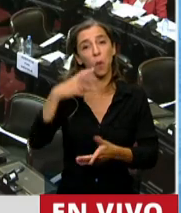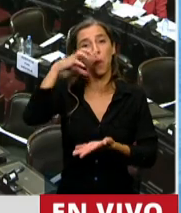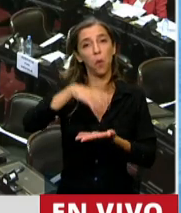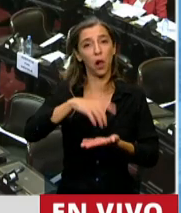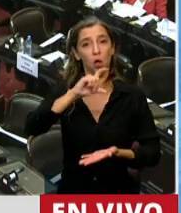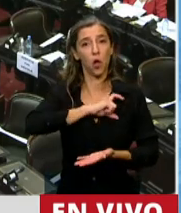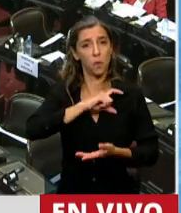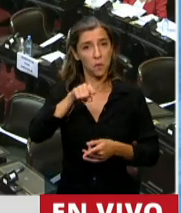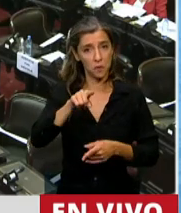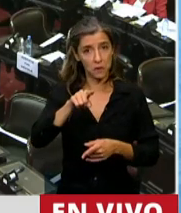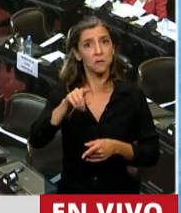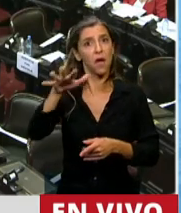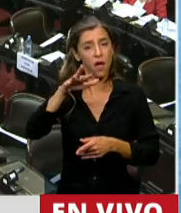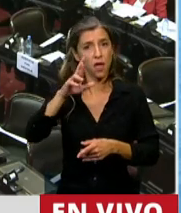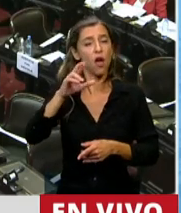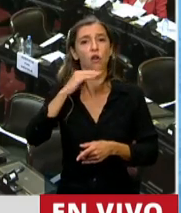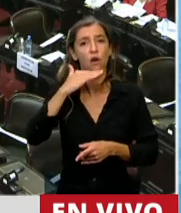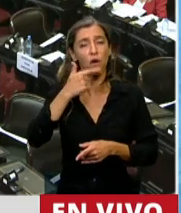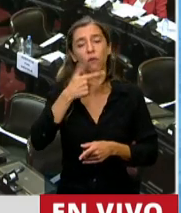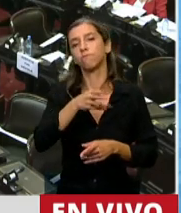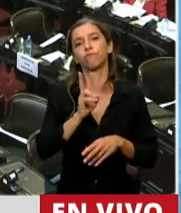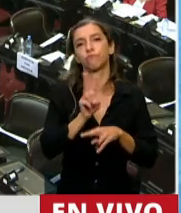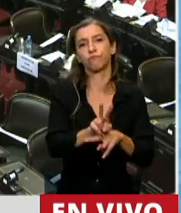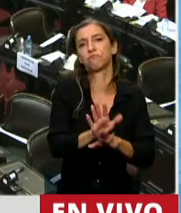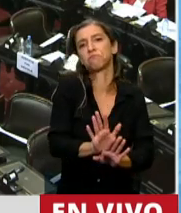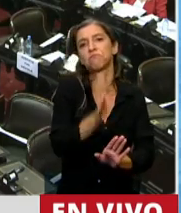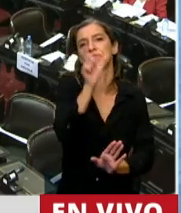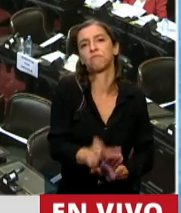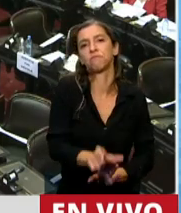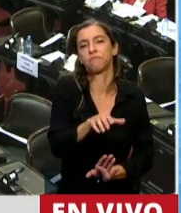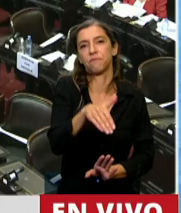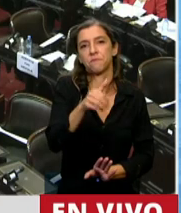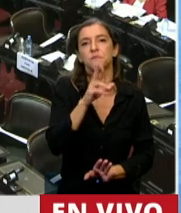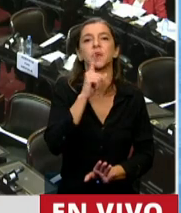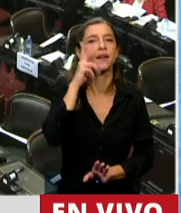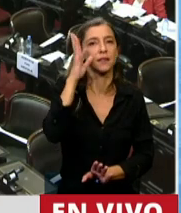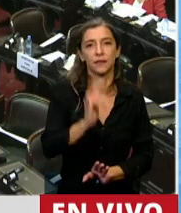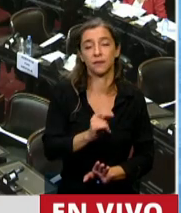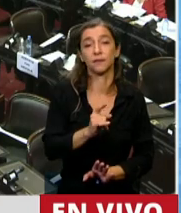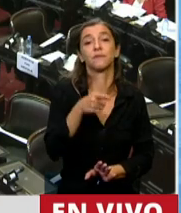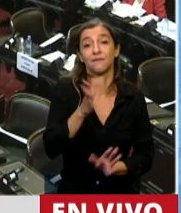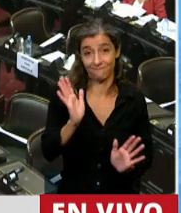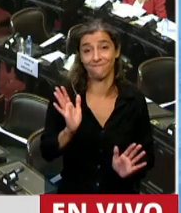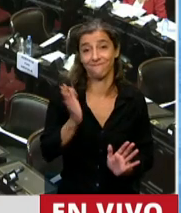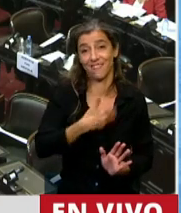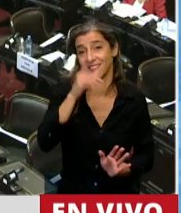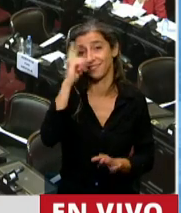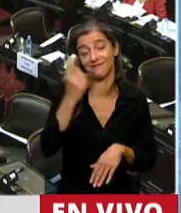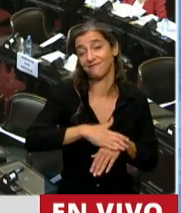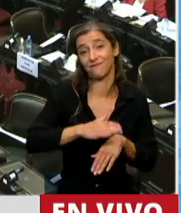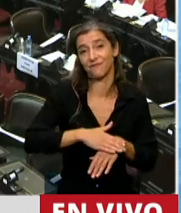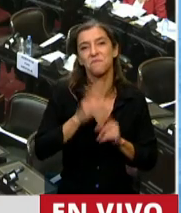lo encubrió. Por eso el Estado es responsable. La misma policía encubridora, la